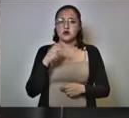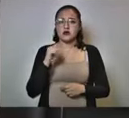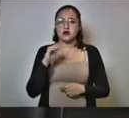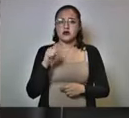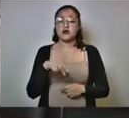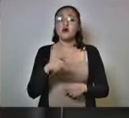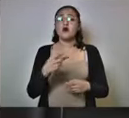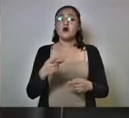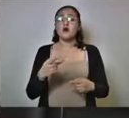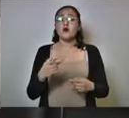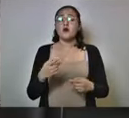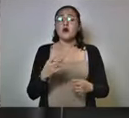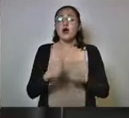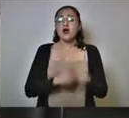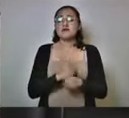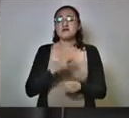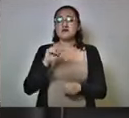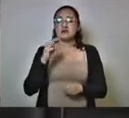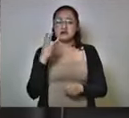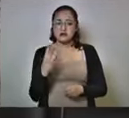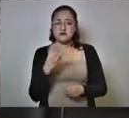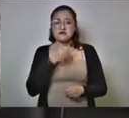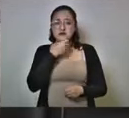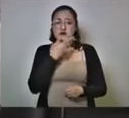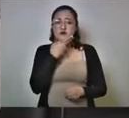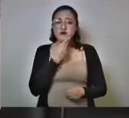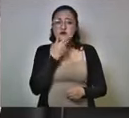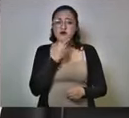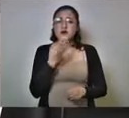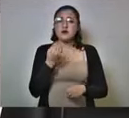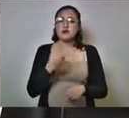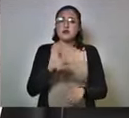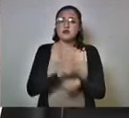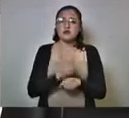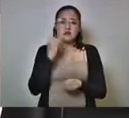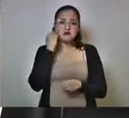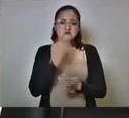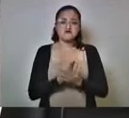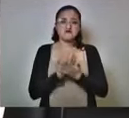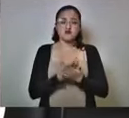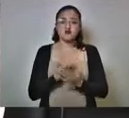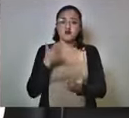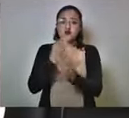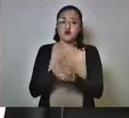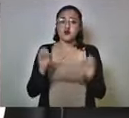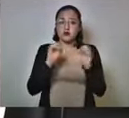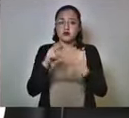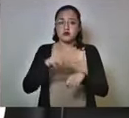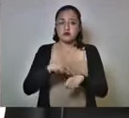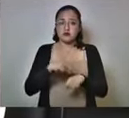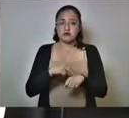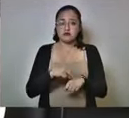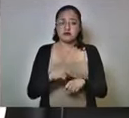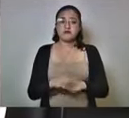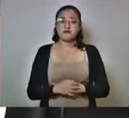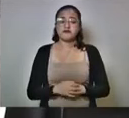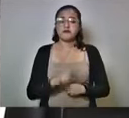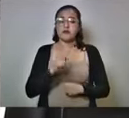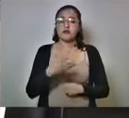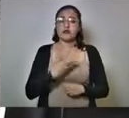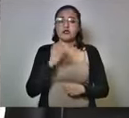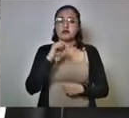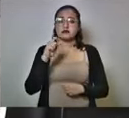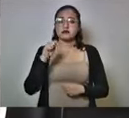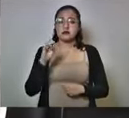campesino de 83 años, con 9 días de tardanza en llegada a los servicios. Tenemos en el